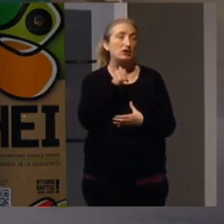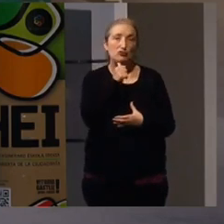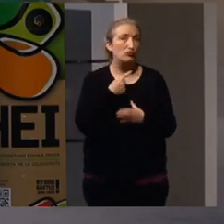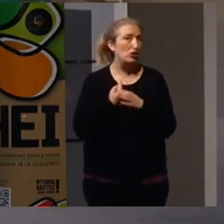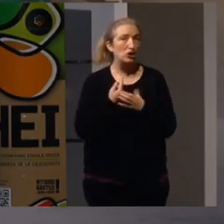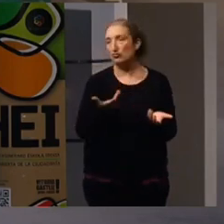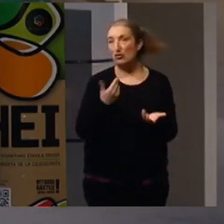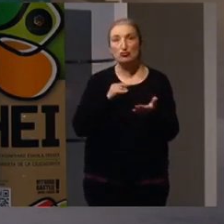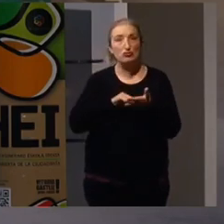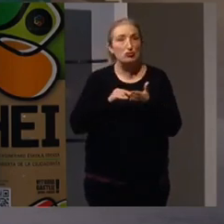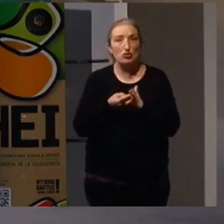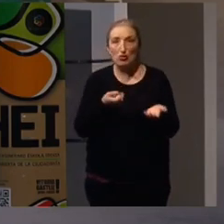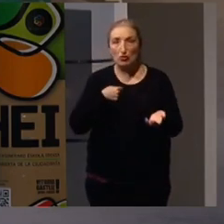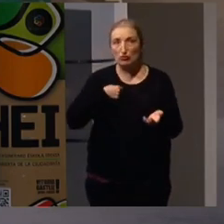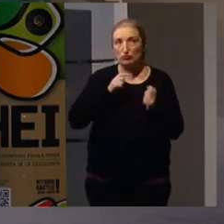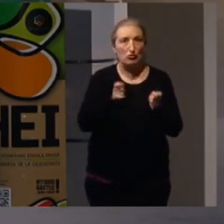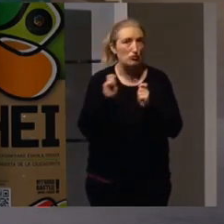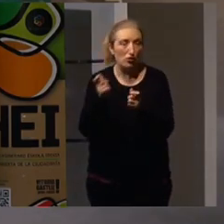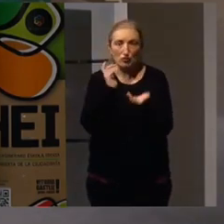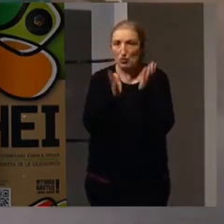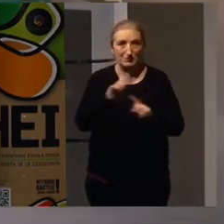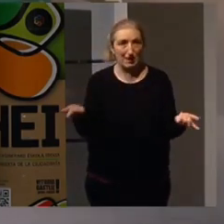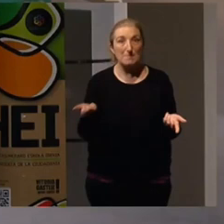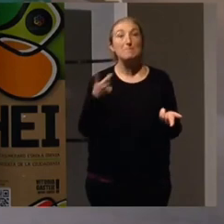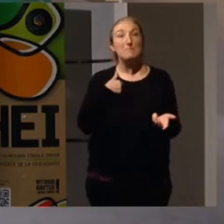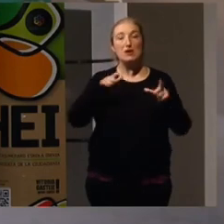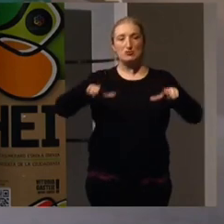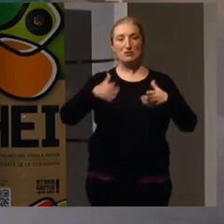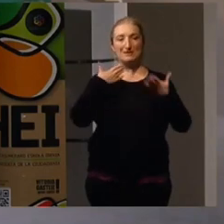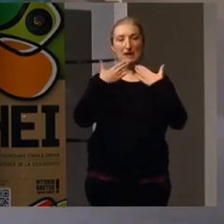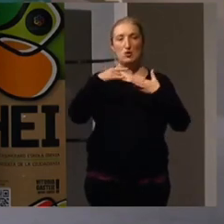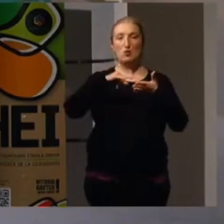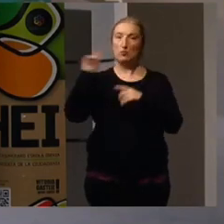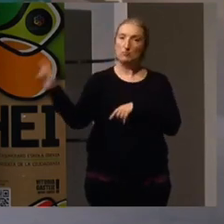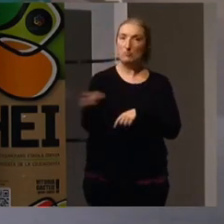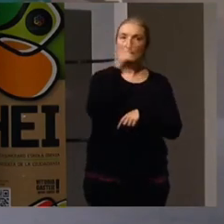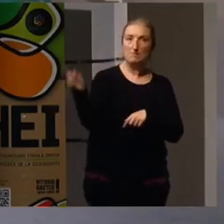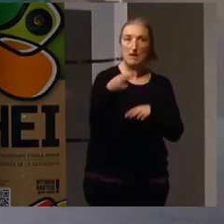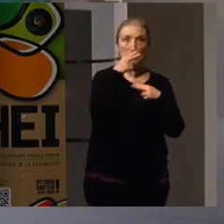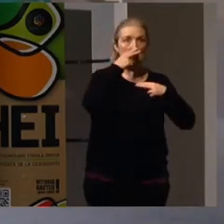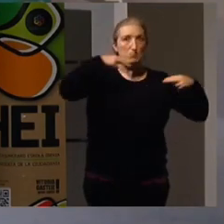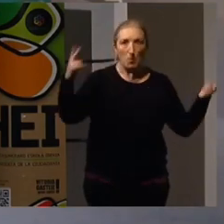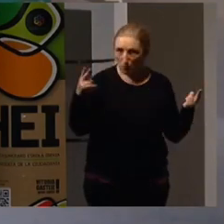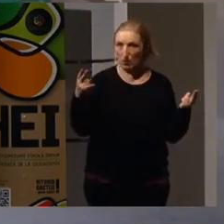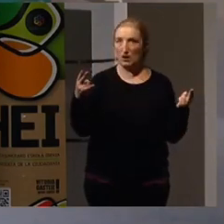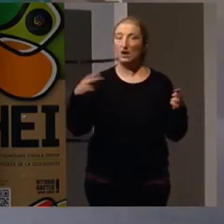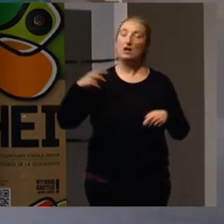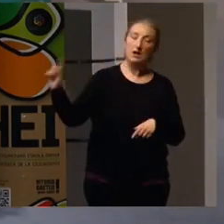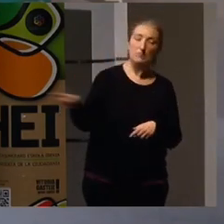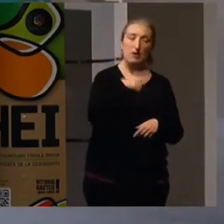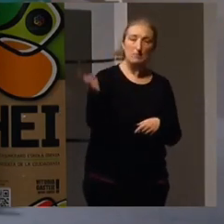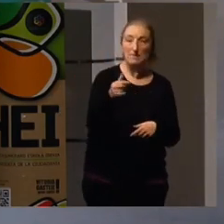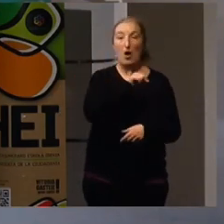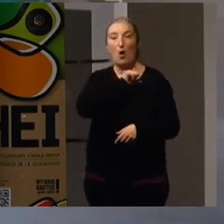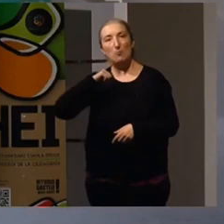de alguna manera, socialmente, estamos diciendo que el lugar del sufrimiento son las consultas de salud mental. Las de la pública para quien está muy descarajado y las